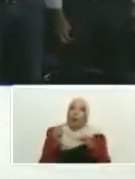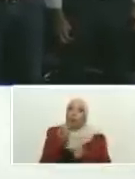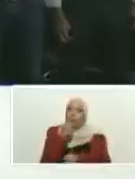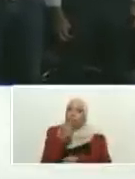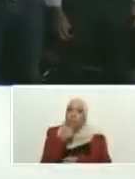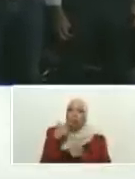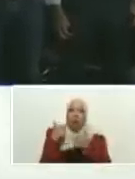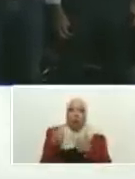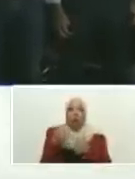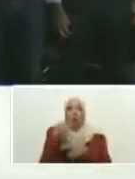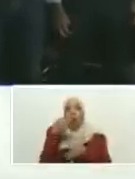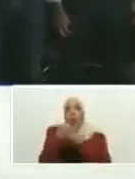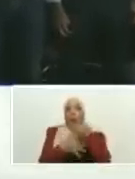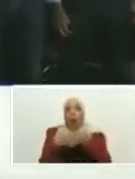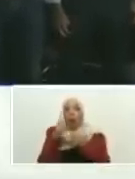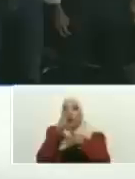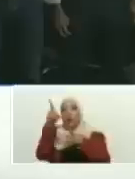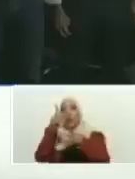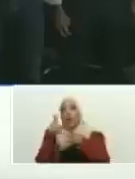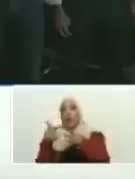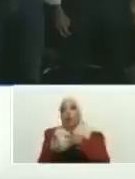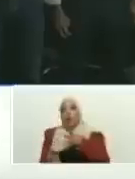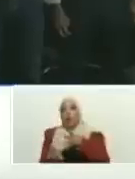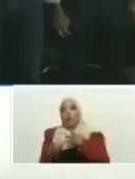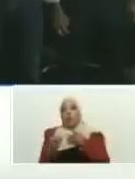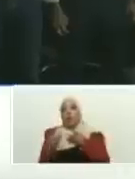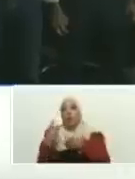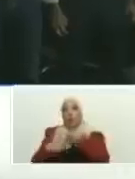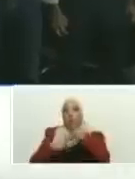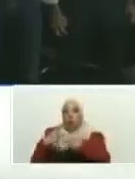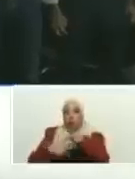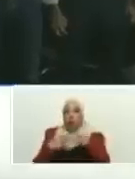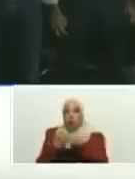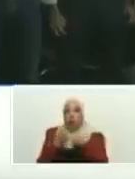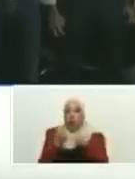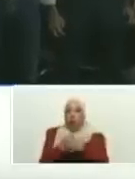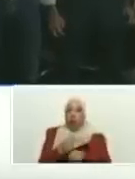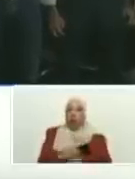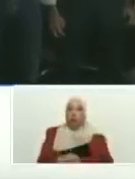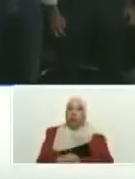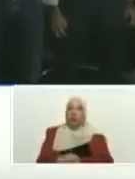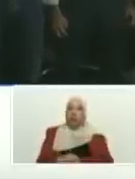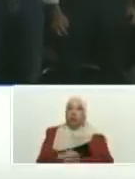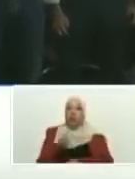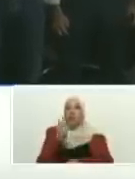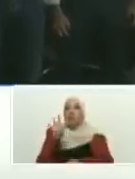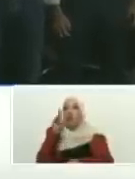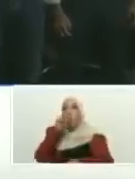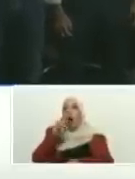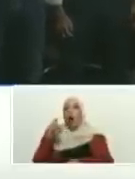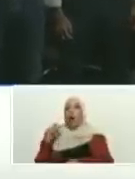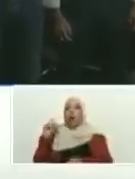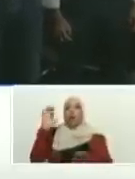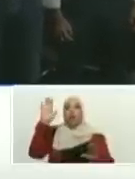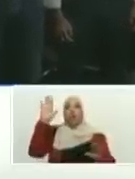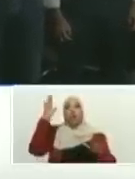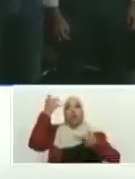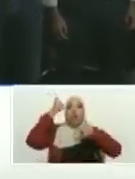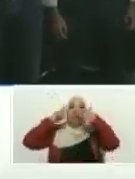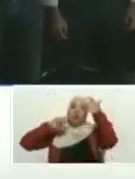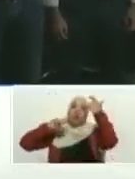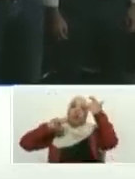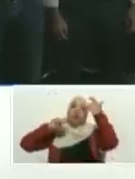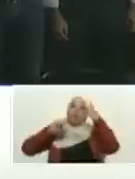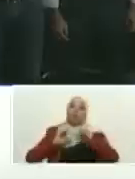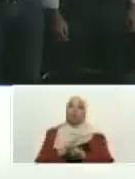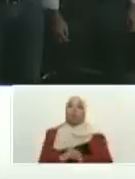la descripción del poder popular. Y yo hoy, a 24 años del juramento histórico de nuestro comandante